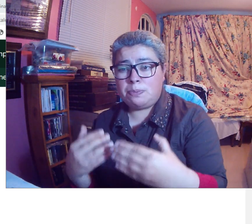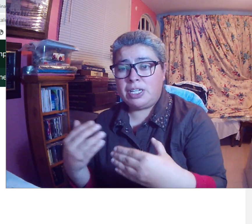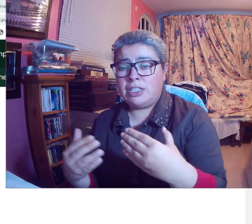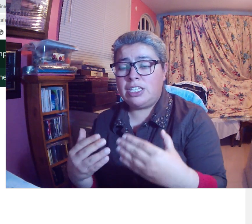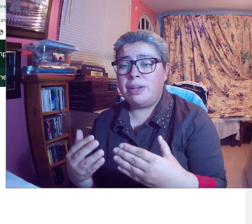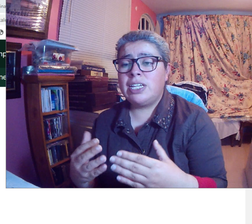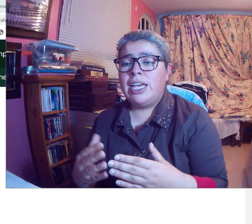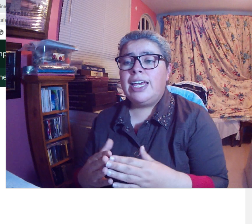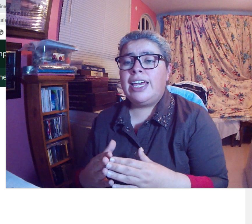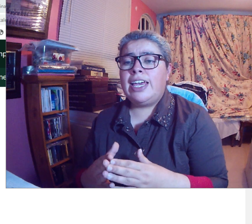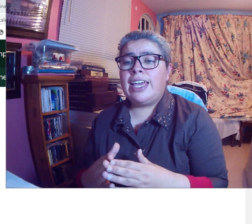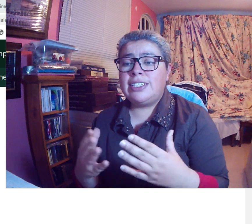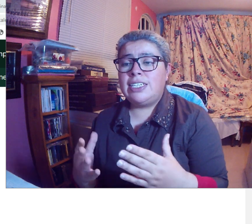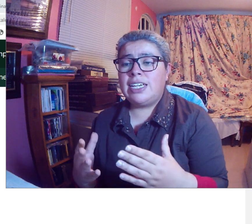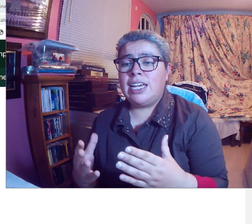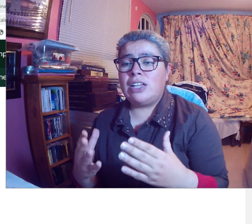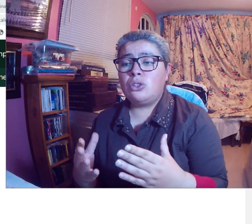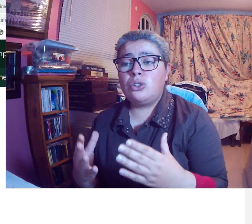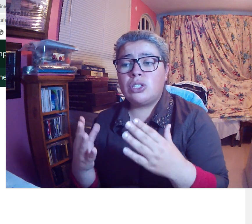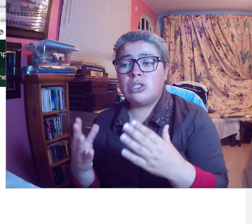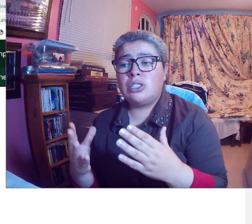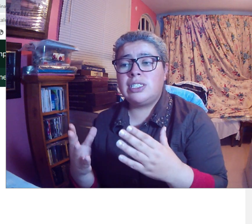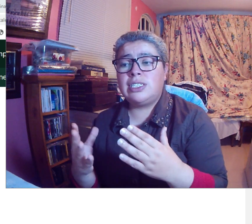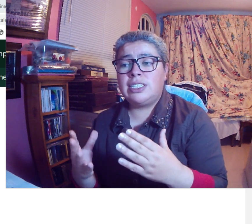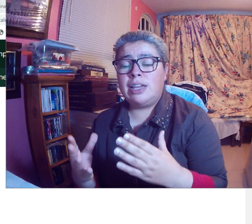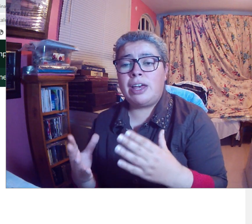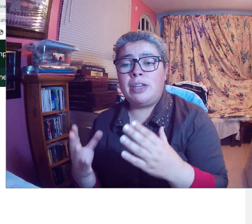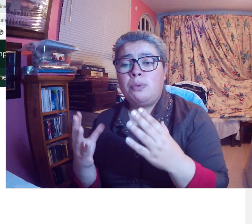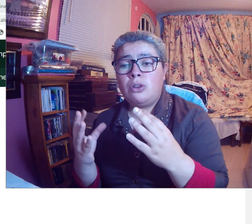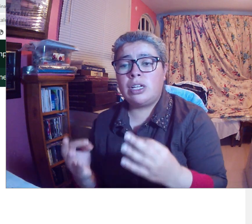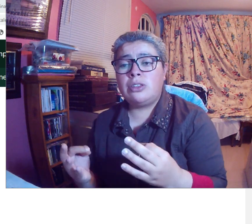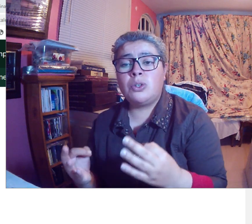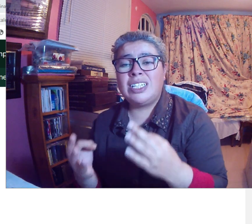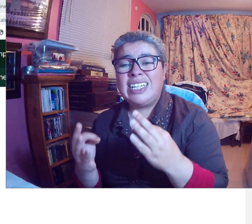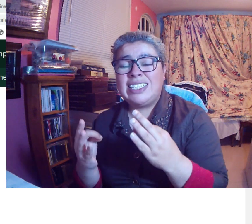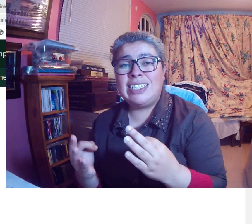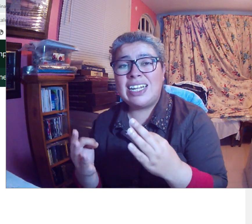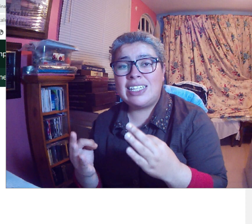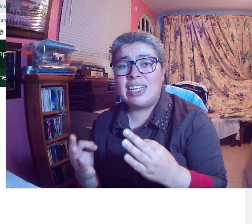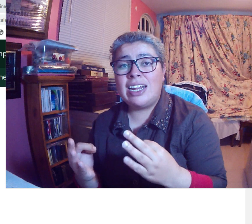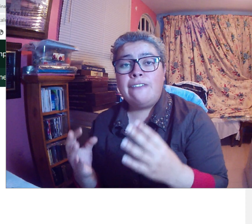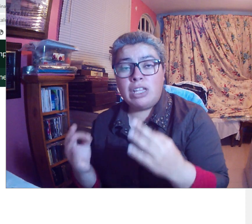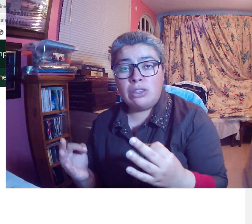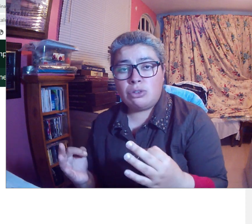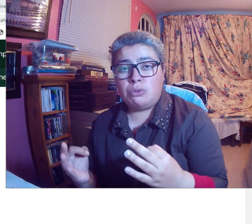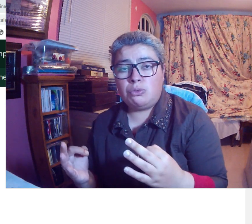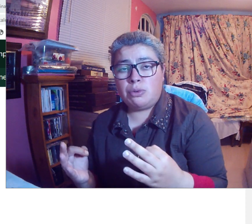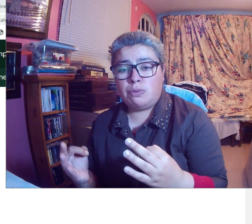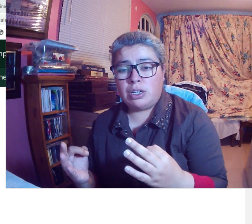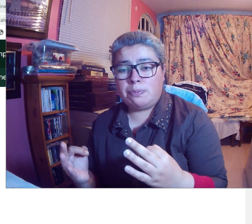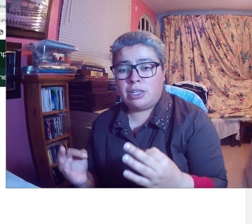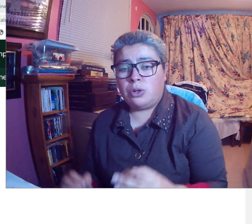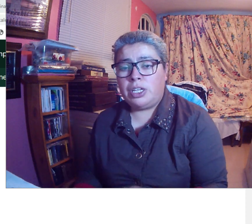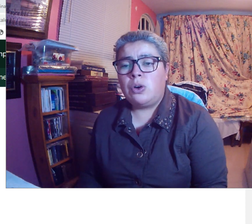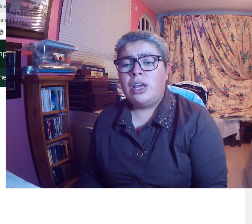las expectativas que le exige a todos los actores del sistema y por lo tanto necesitan estar dentro de un nuevo